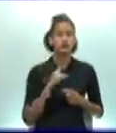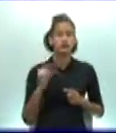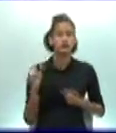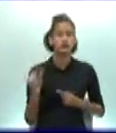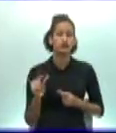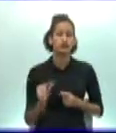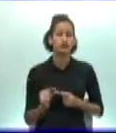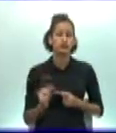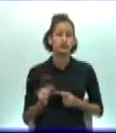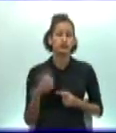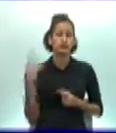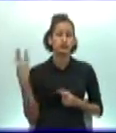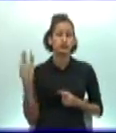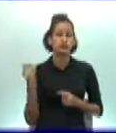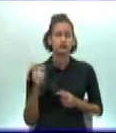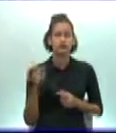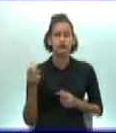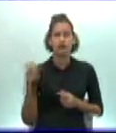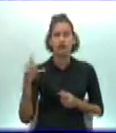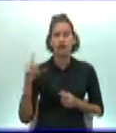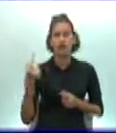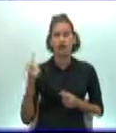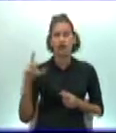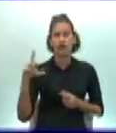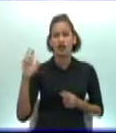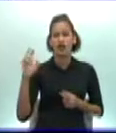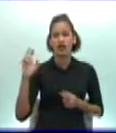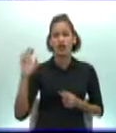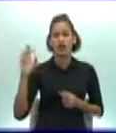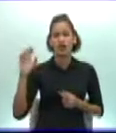naturalista Alejandro de Humboldt.